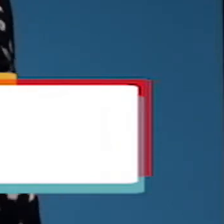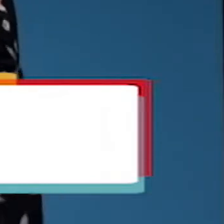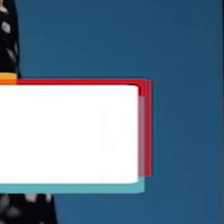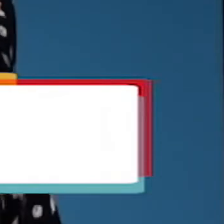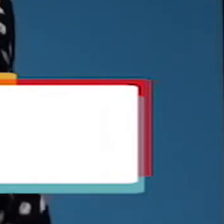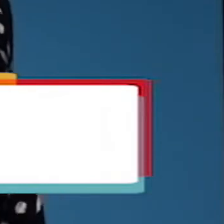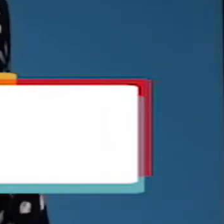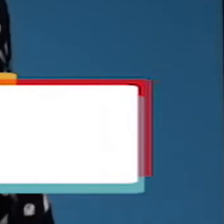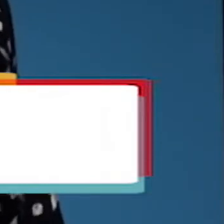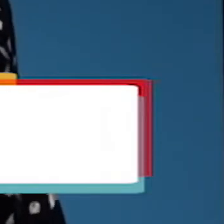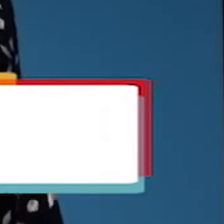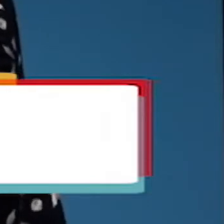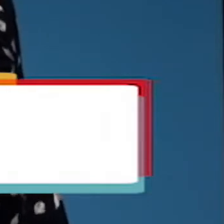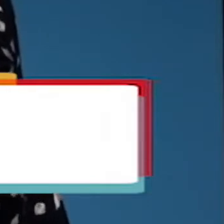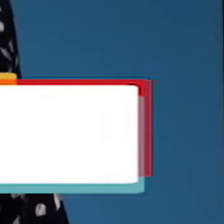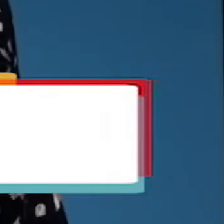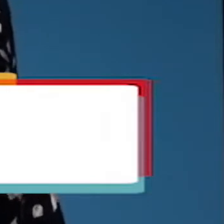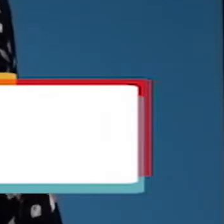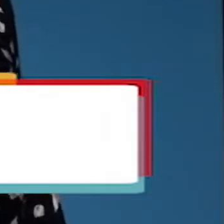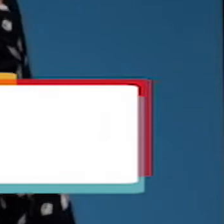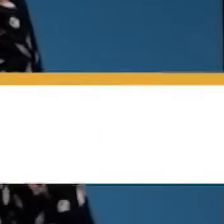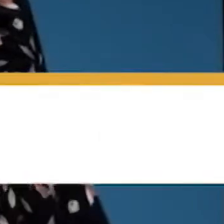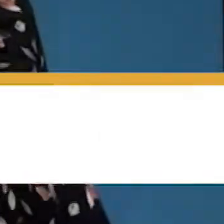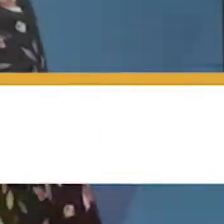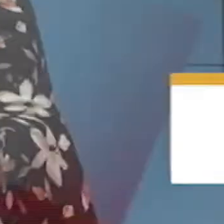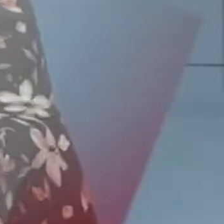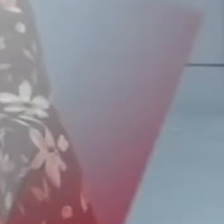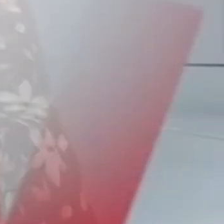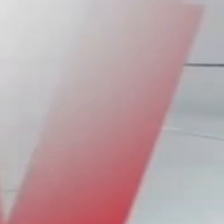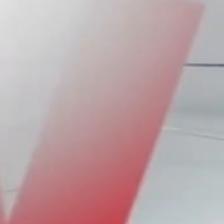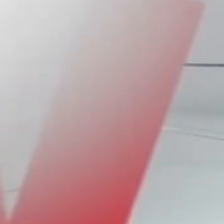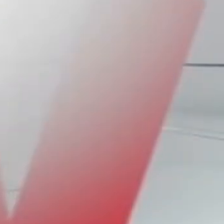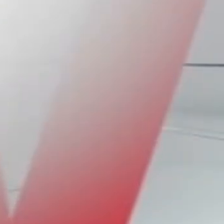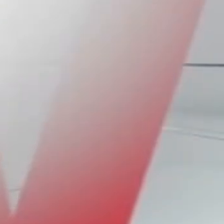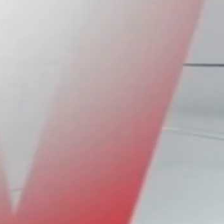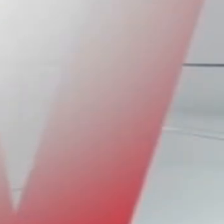Acompáñenos 4:30 de la tarde. Le esperamos en Buena Vida.